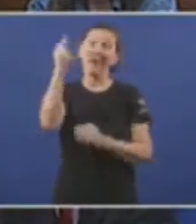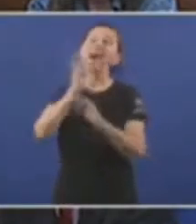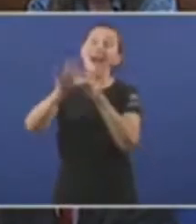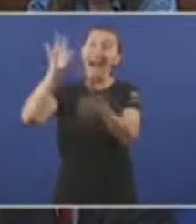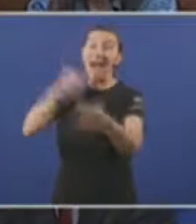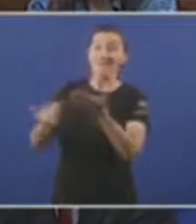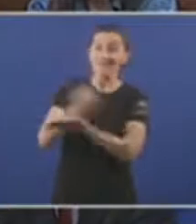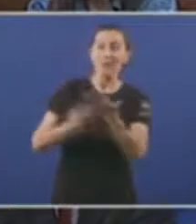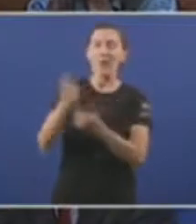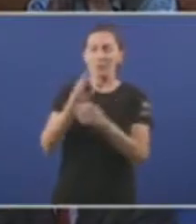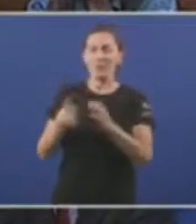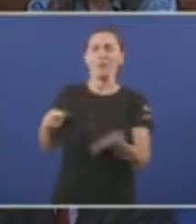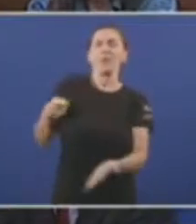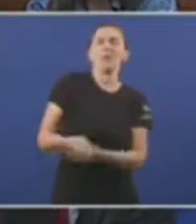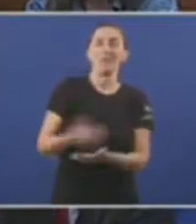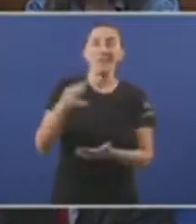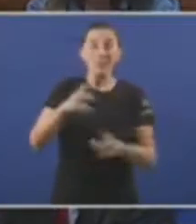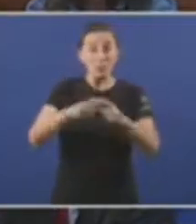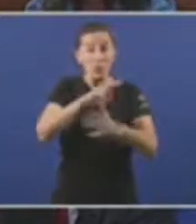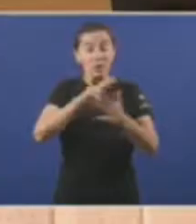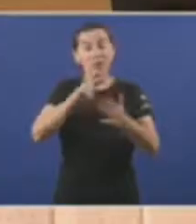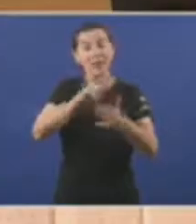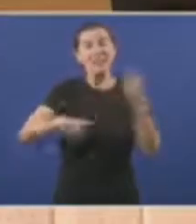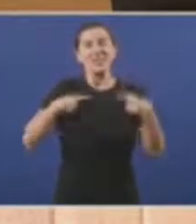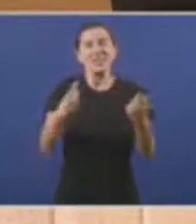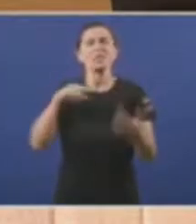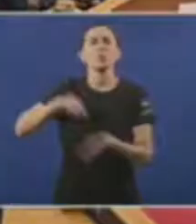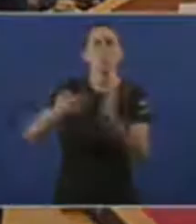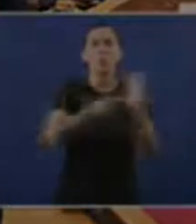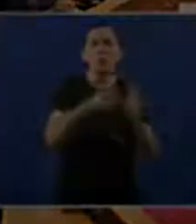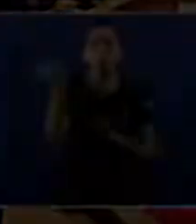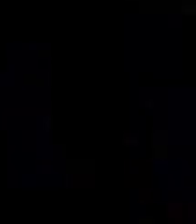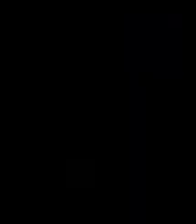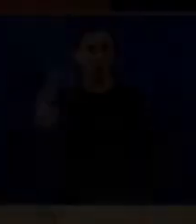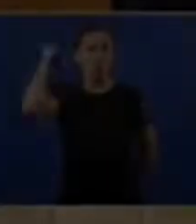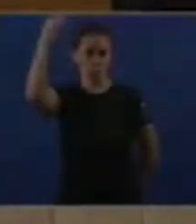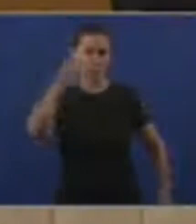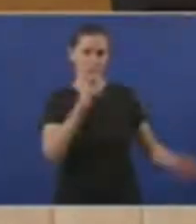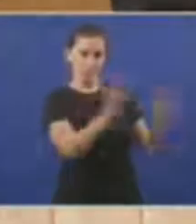necesita excusas, o que necesita son solucións. Gracias, señora Pontón.